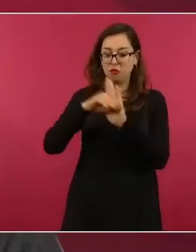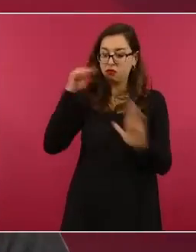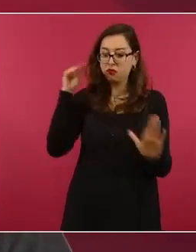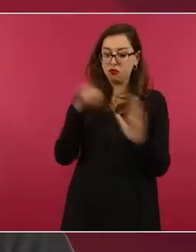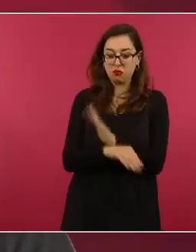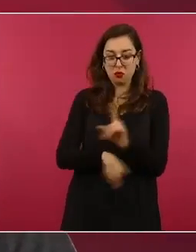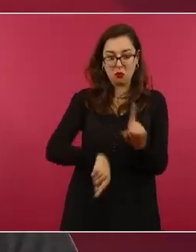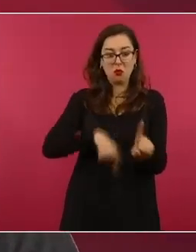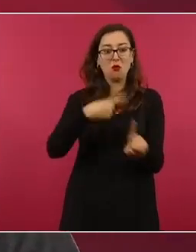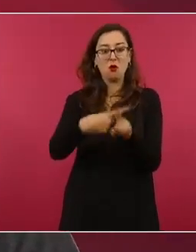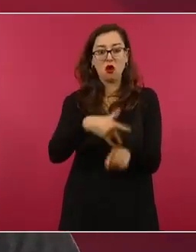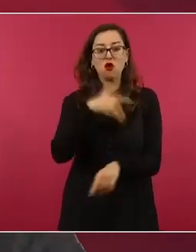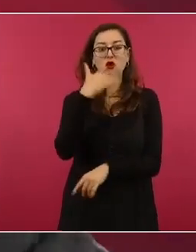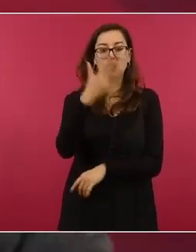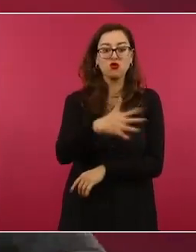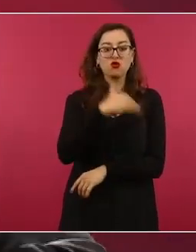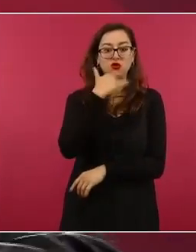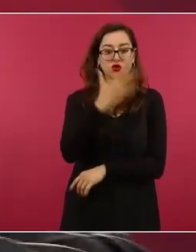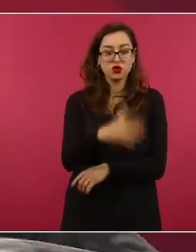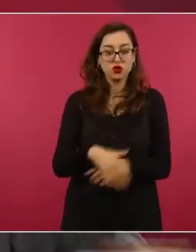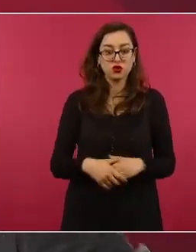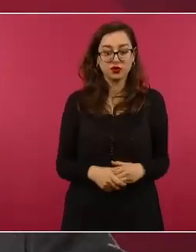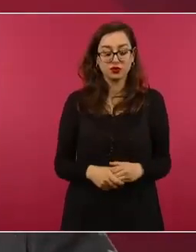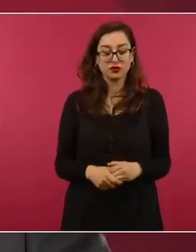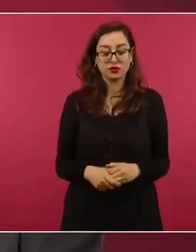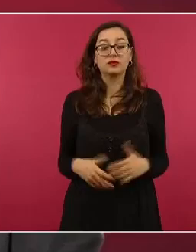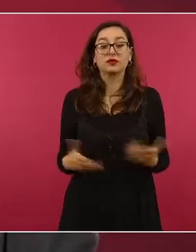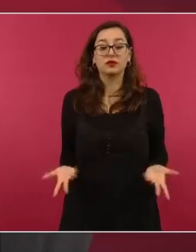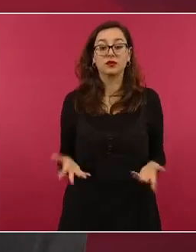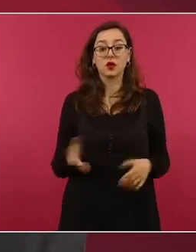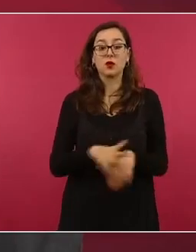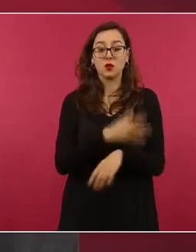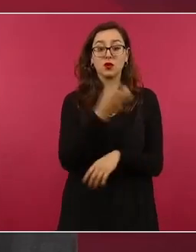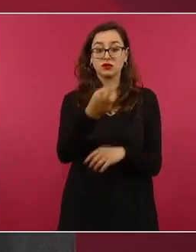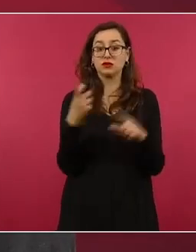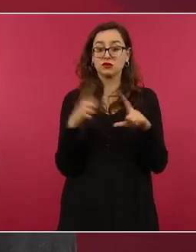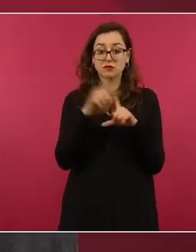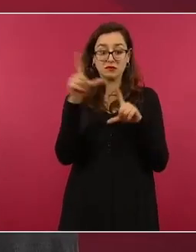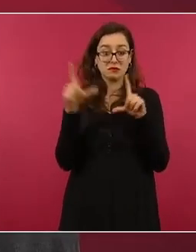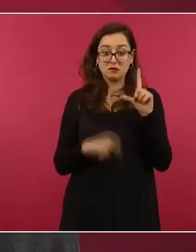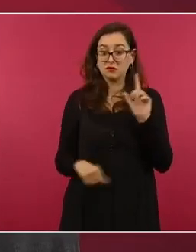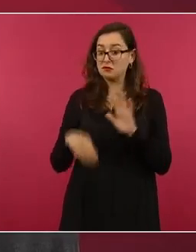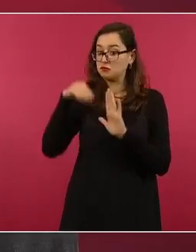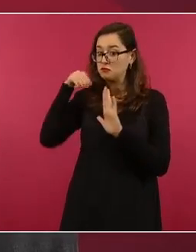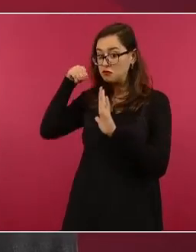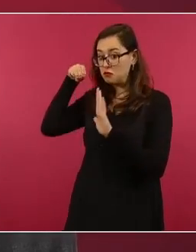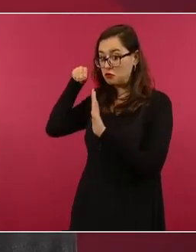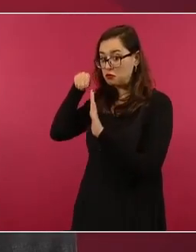país. Eso fue lo que nos llevó a la decadencia.